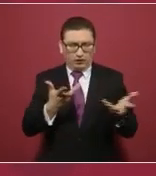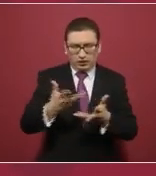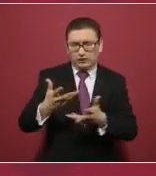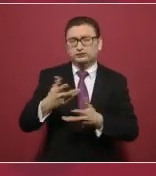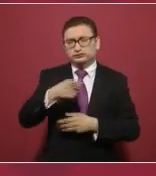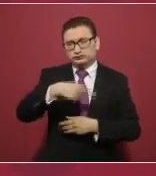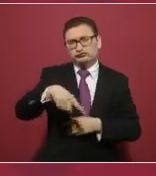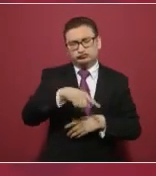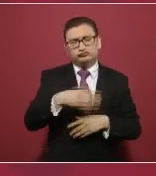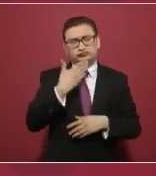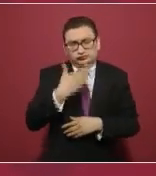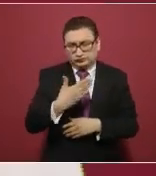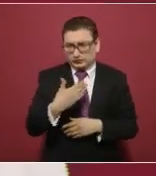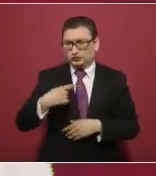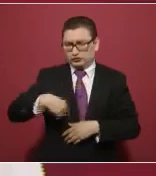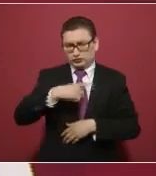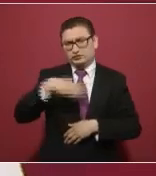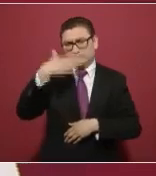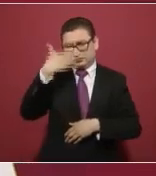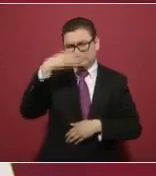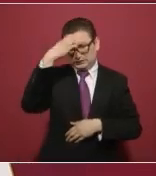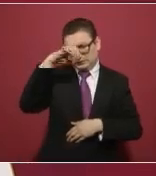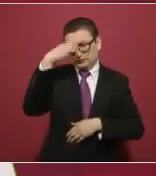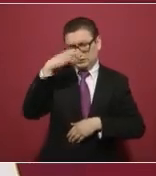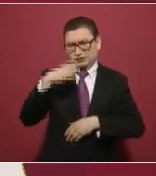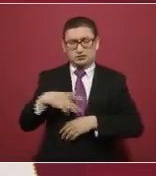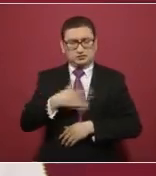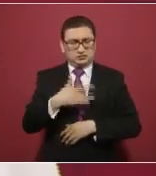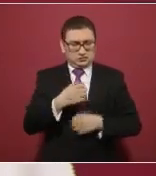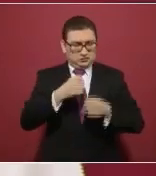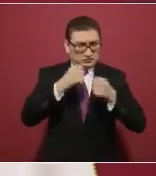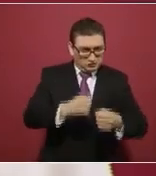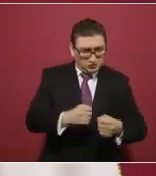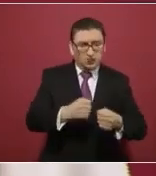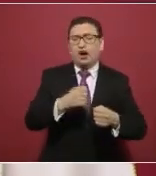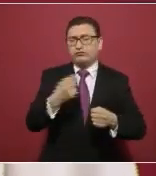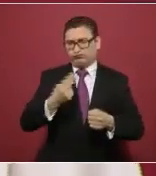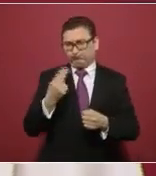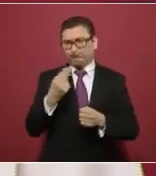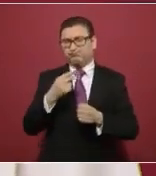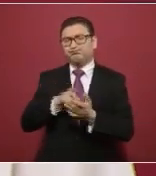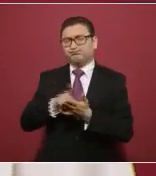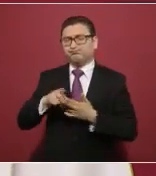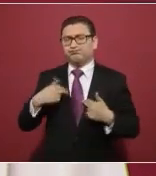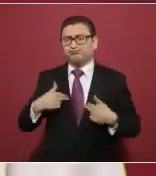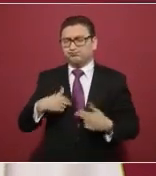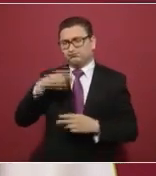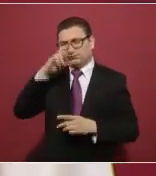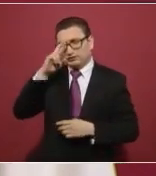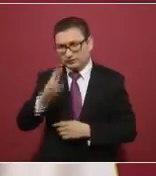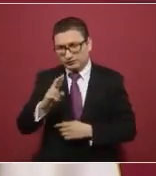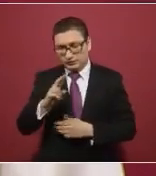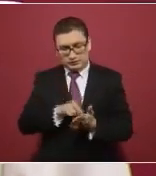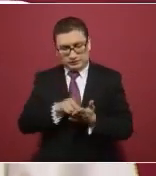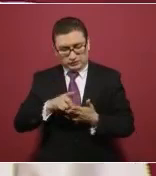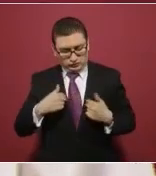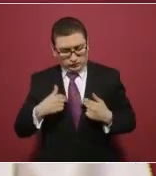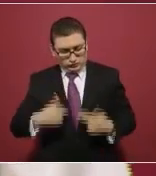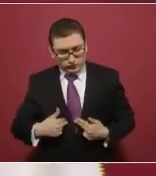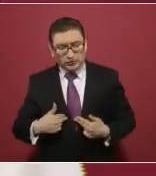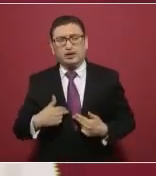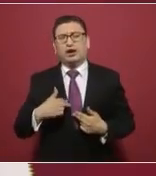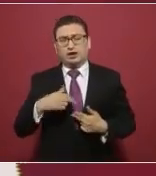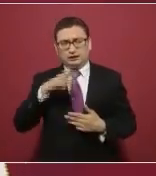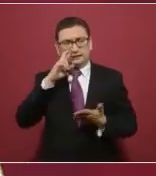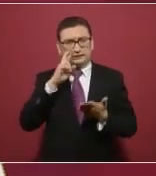demuestra que no se puede lograr la seguridad sin un pleno respeto a los derechos humanos y que no se pueden disfrutar los derechos humanos